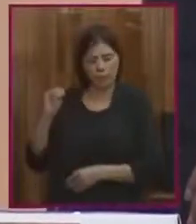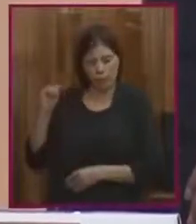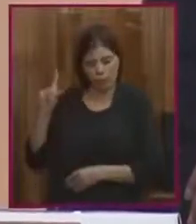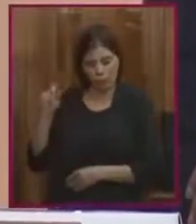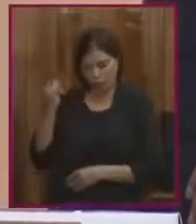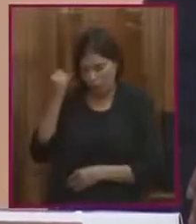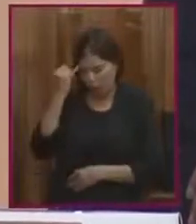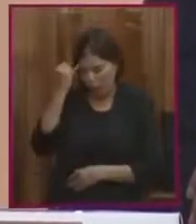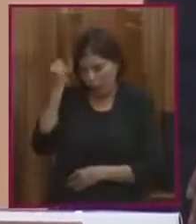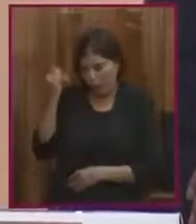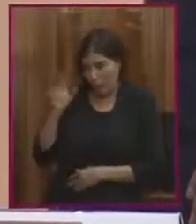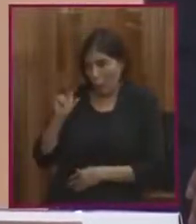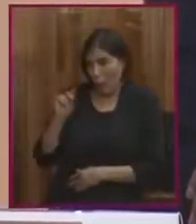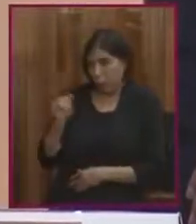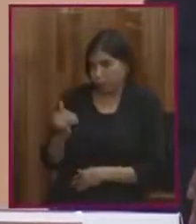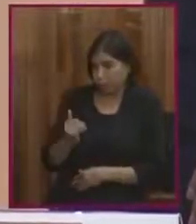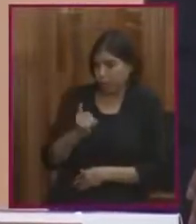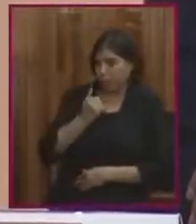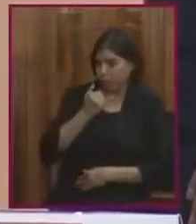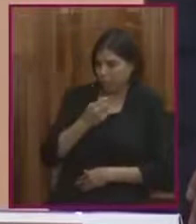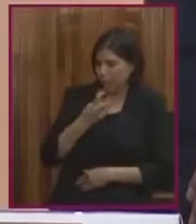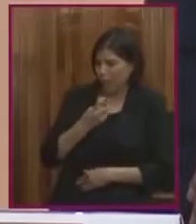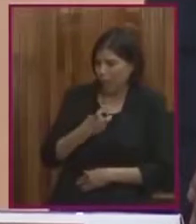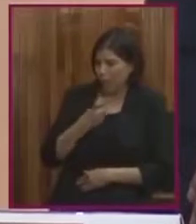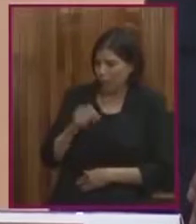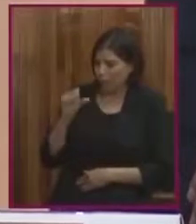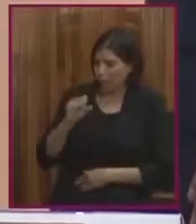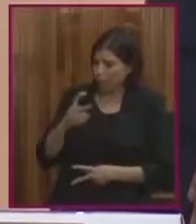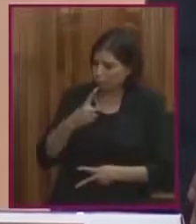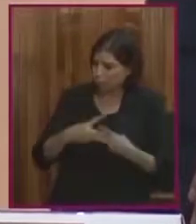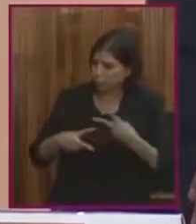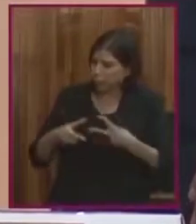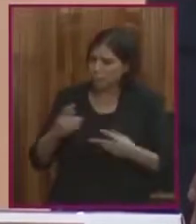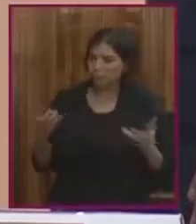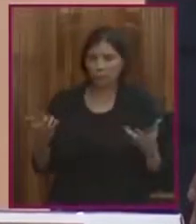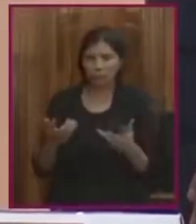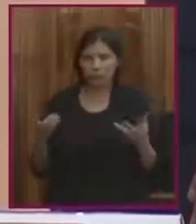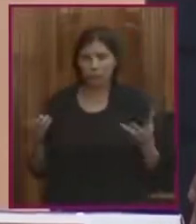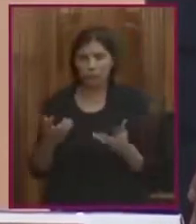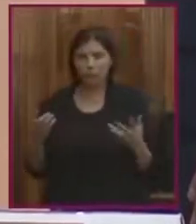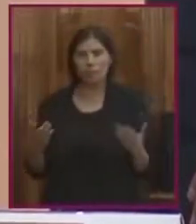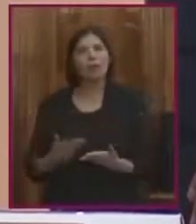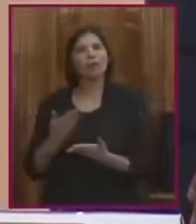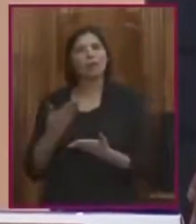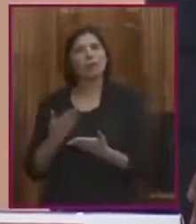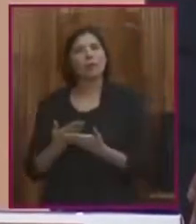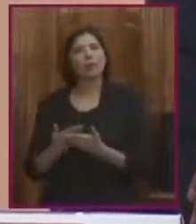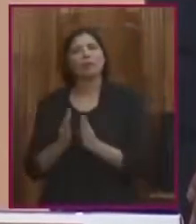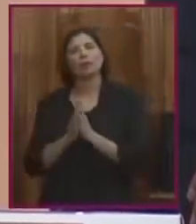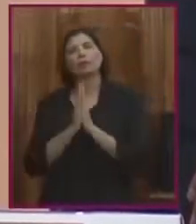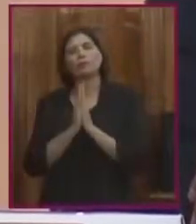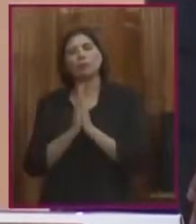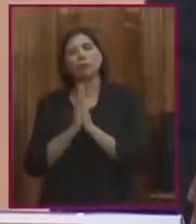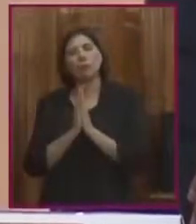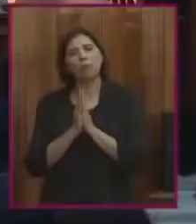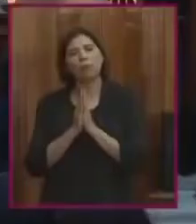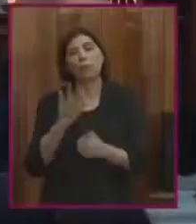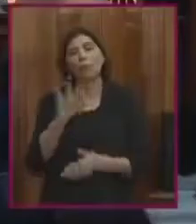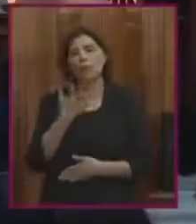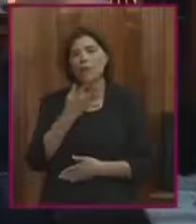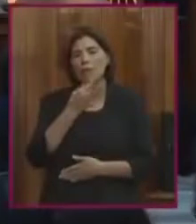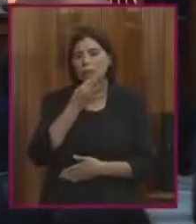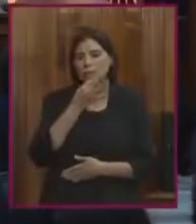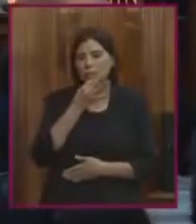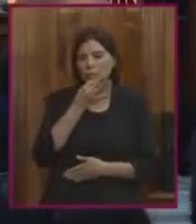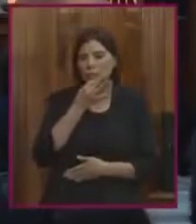o erramos. Y eso es lo que venimos a hacer aquí con todos ustedes. Les pedimos que nos den 10 minutos para acomodar el asunto a las